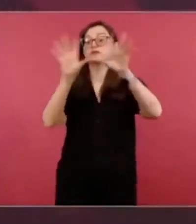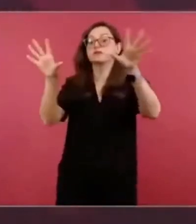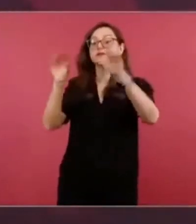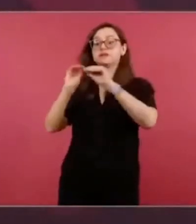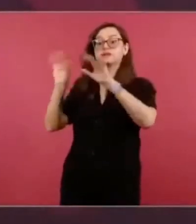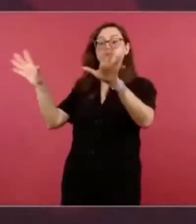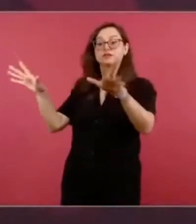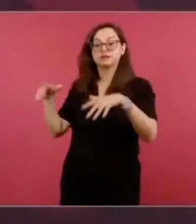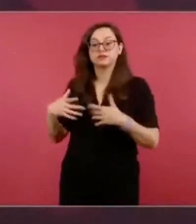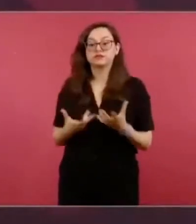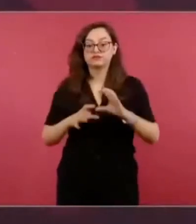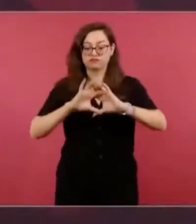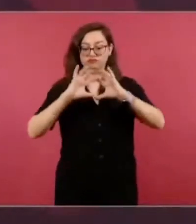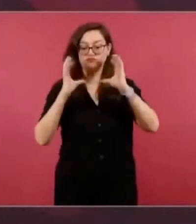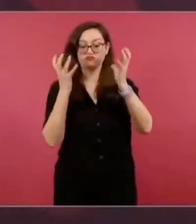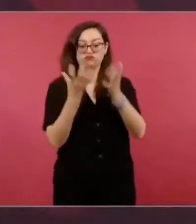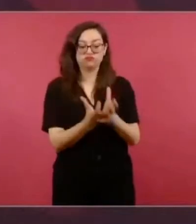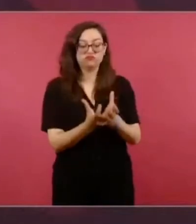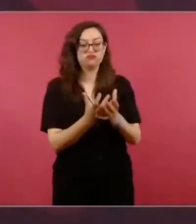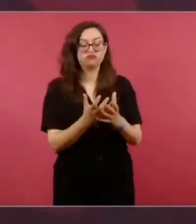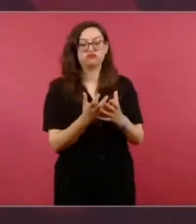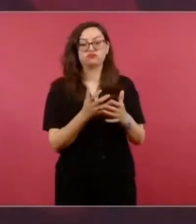las principales ciudades del mundo,